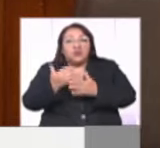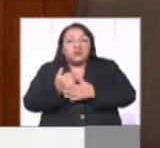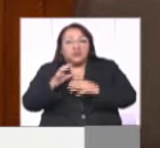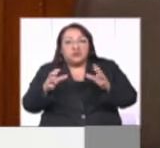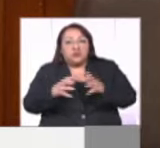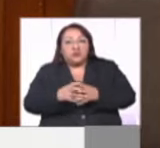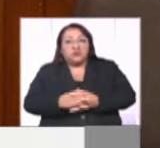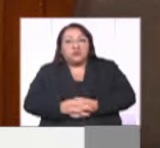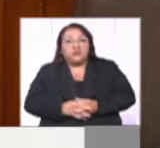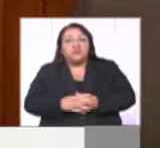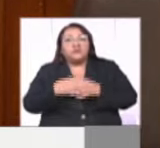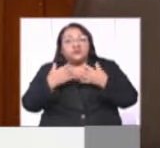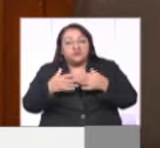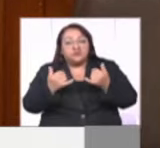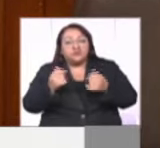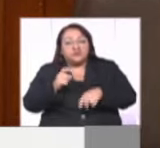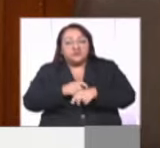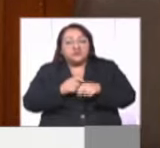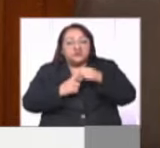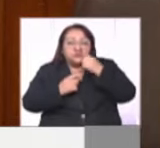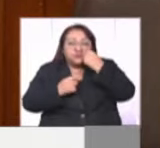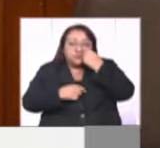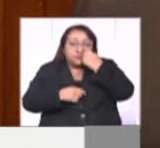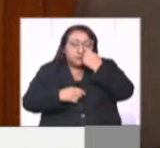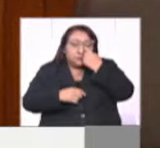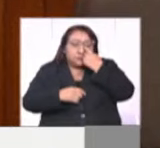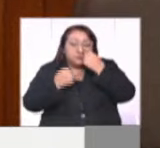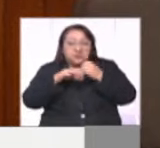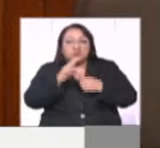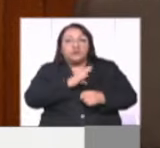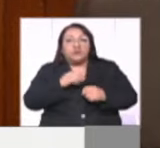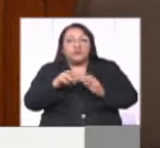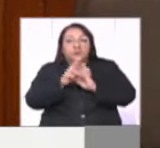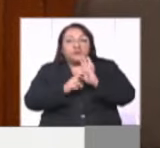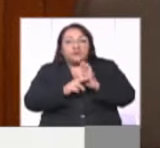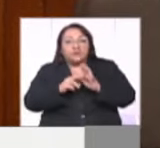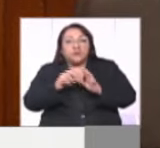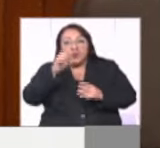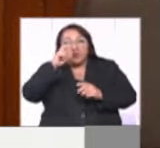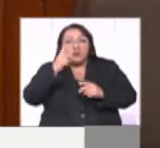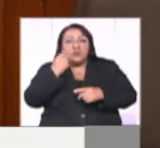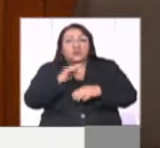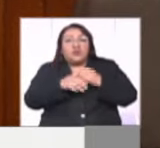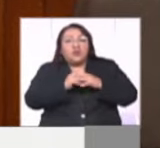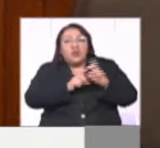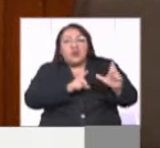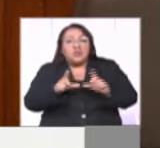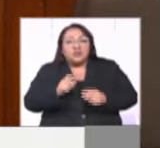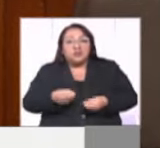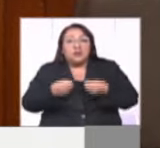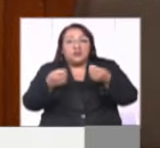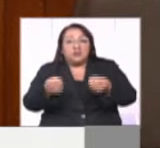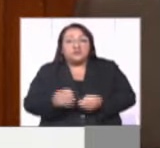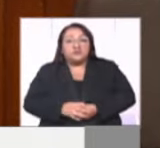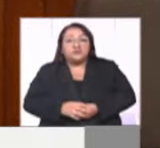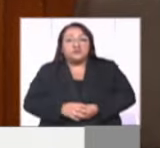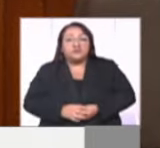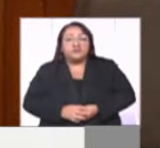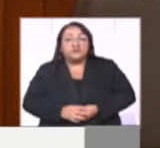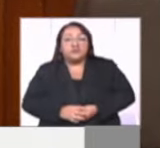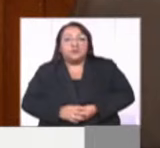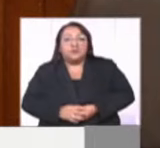modernización que ya está en este momento el gobierno regional listo para poder ser transferida. Por otro